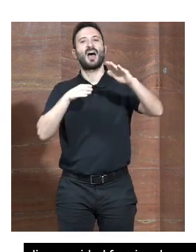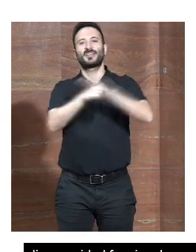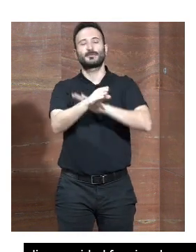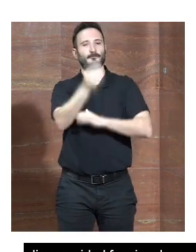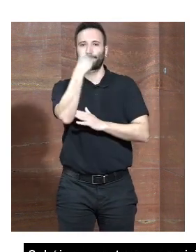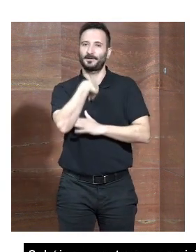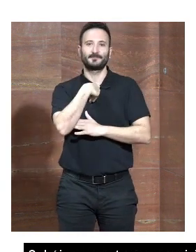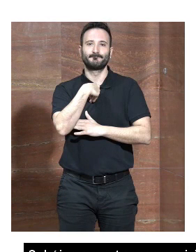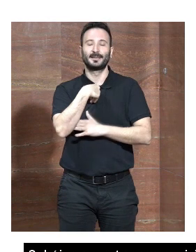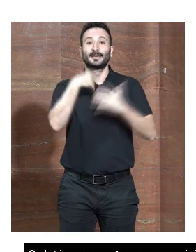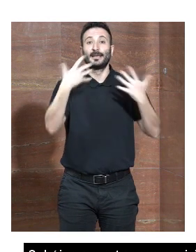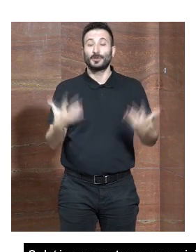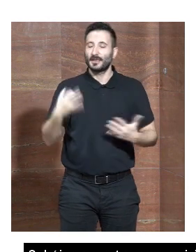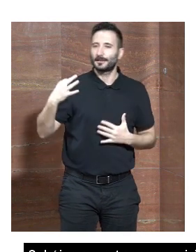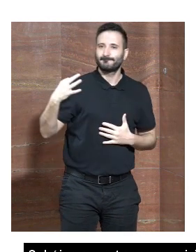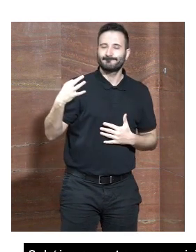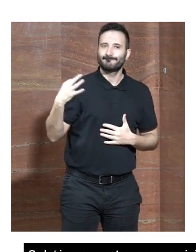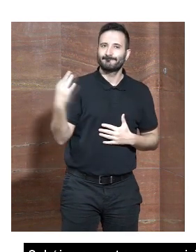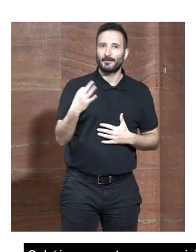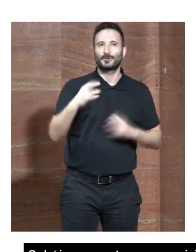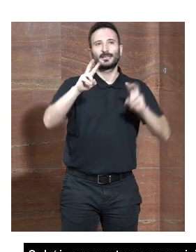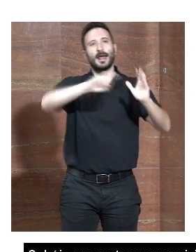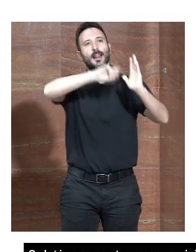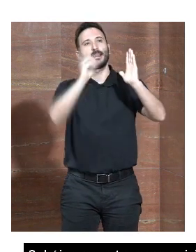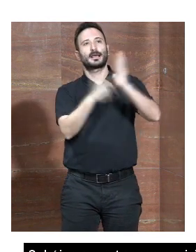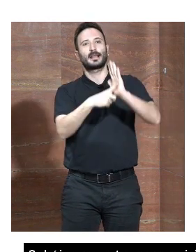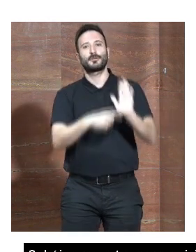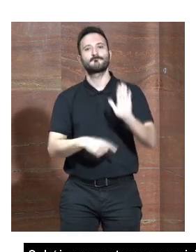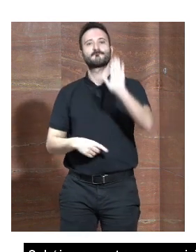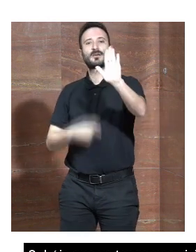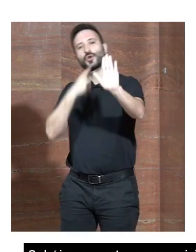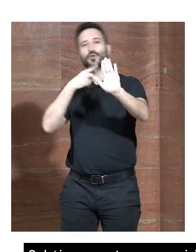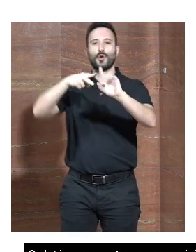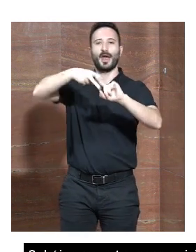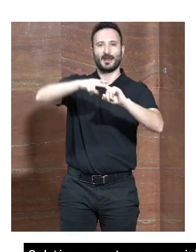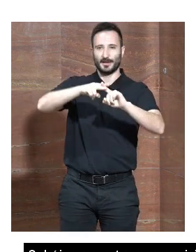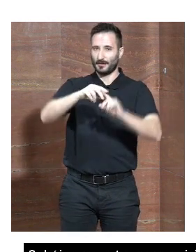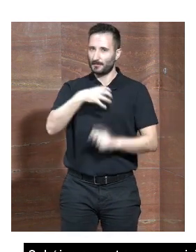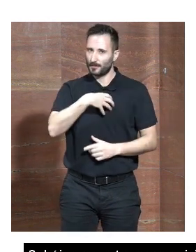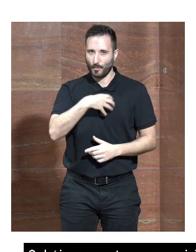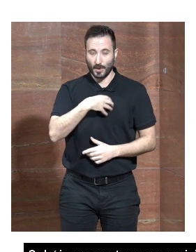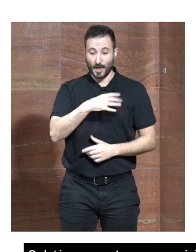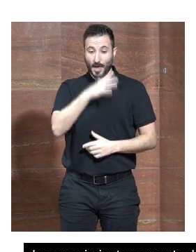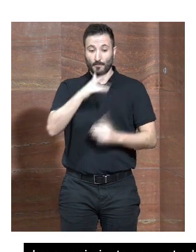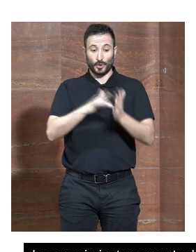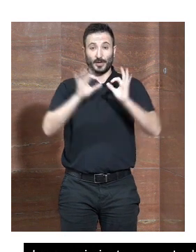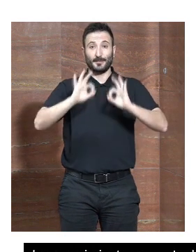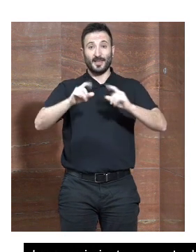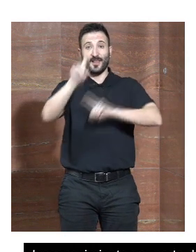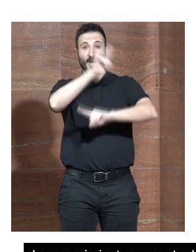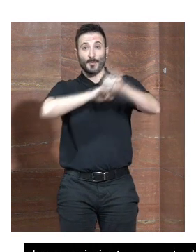no se puede utilizar la legislación como herramienta, porque mientras por una brecha de